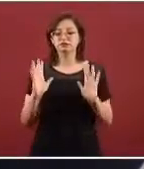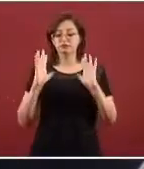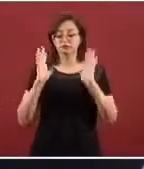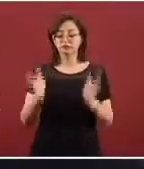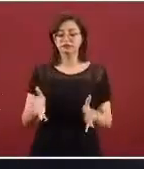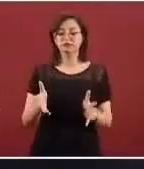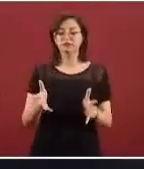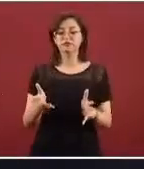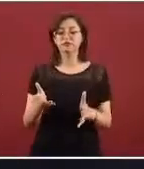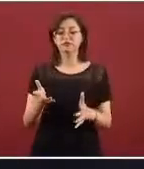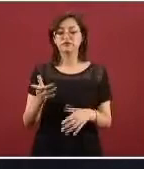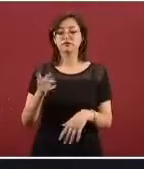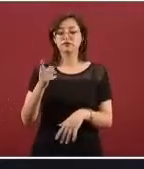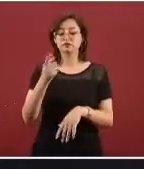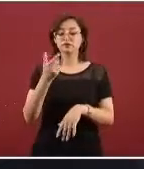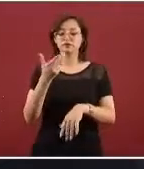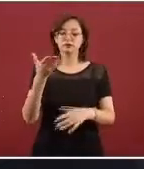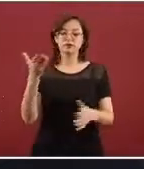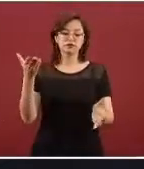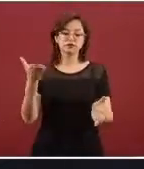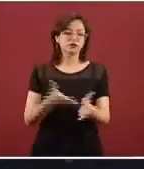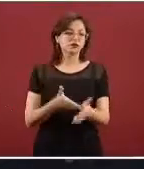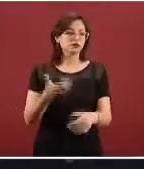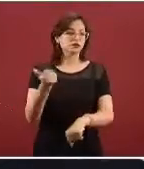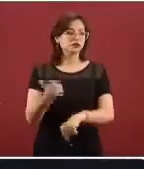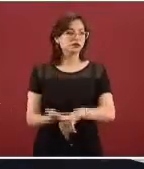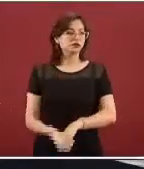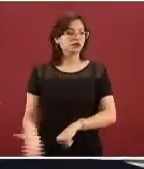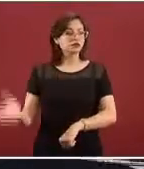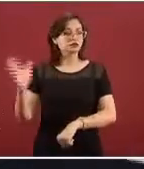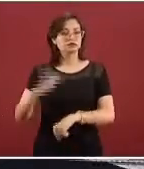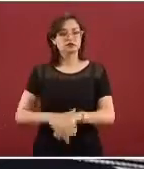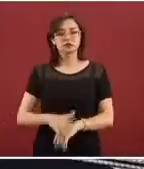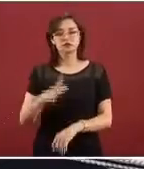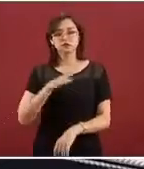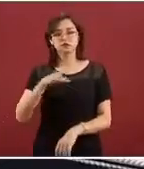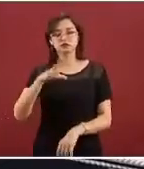las sanciones administrativas y preguntarle ante